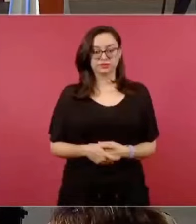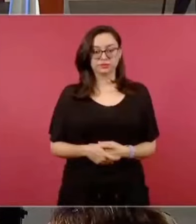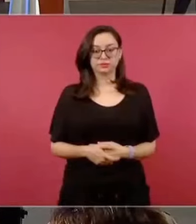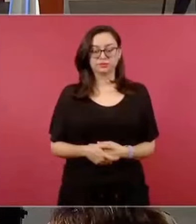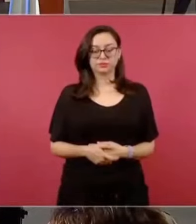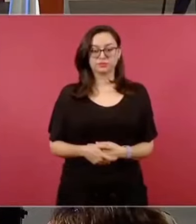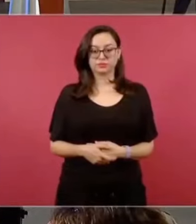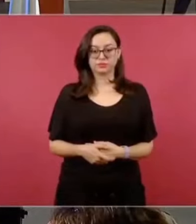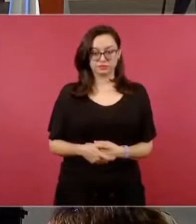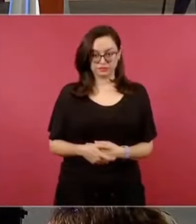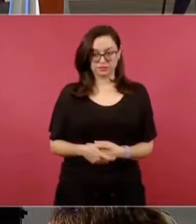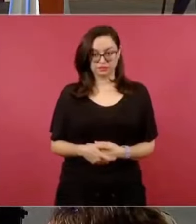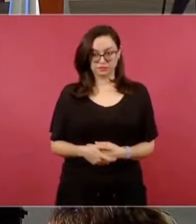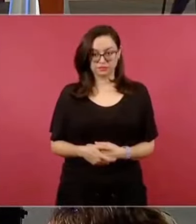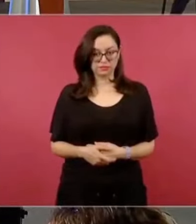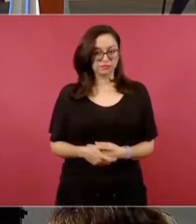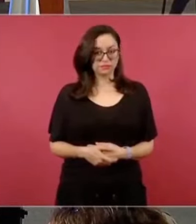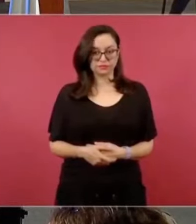León Krause, más abajo.